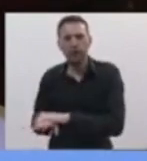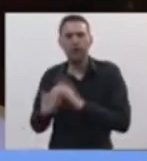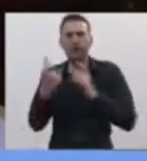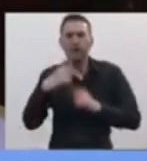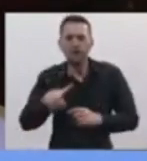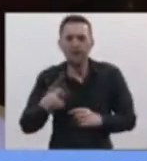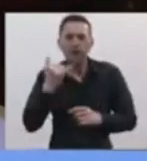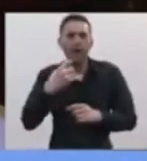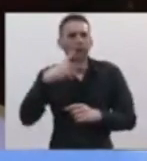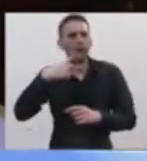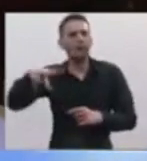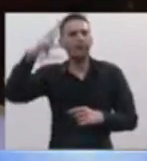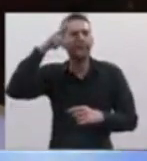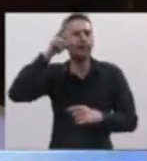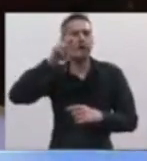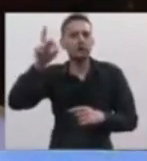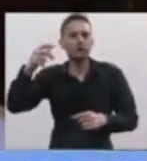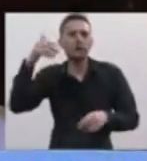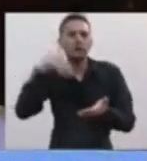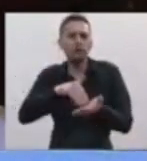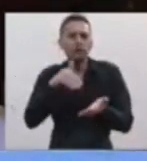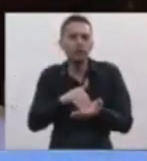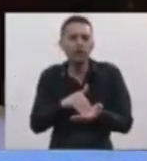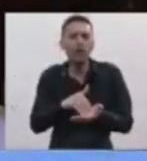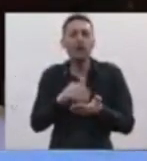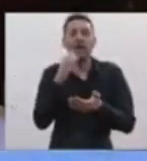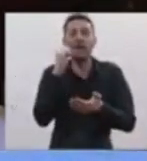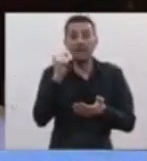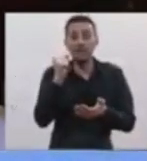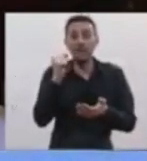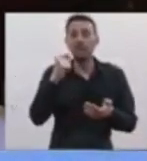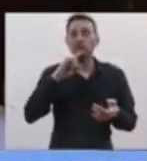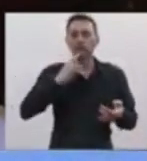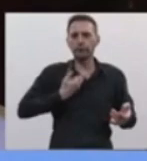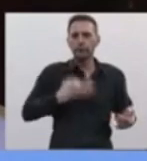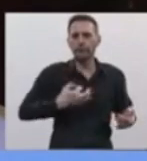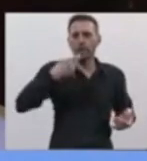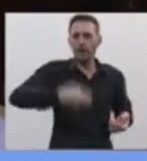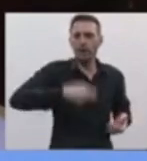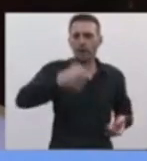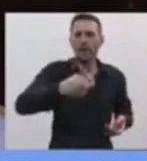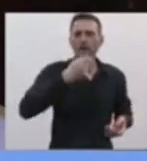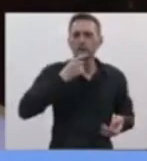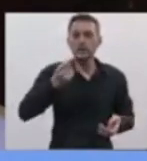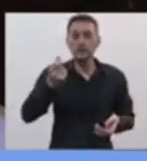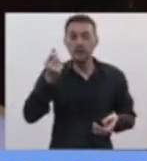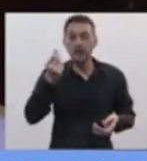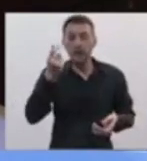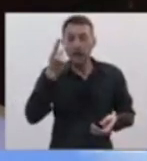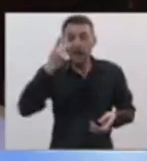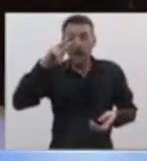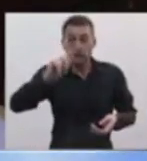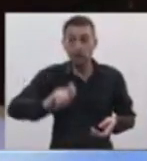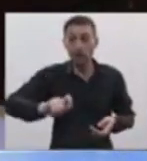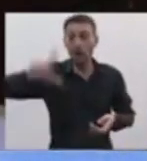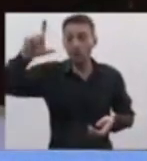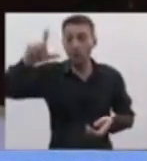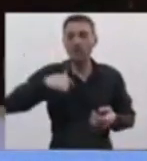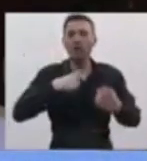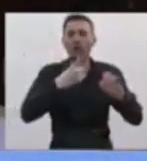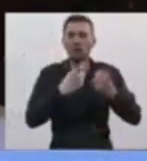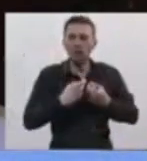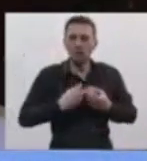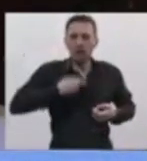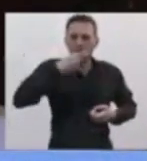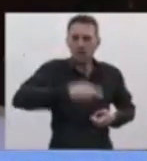tengo dos mil 800 millones de pesos que amortizará entonces si sube el tipo de cambio voy a necesitar otro ajuste fiscal para pagar